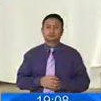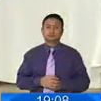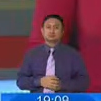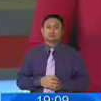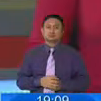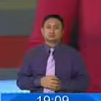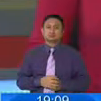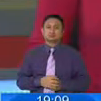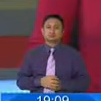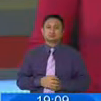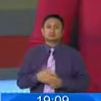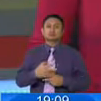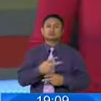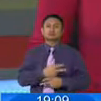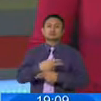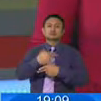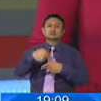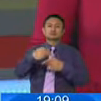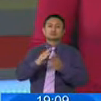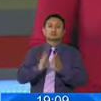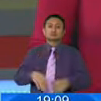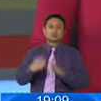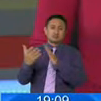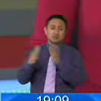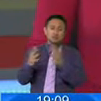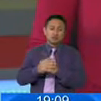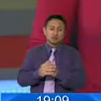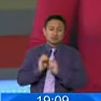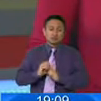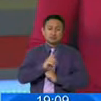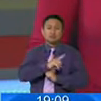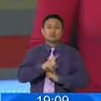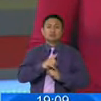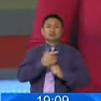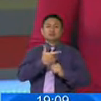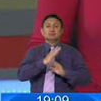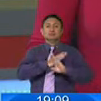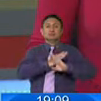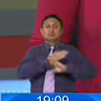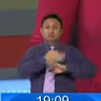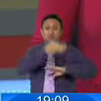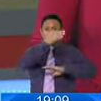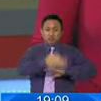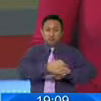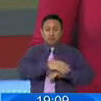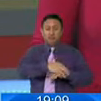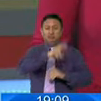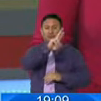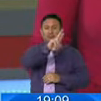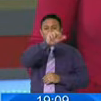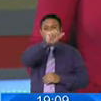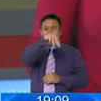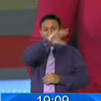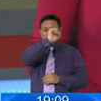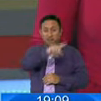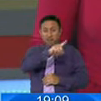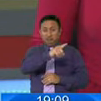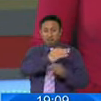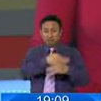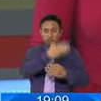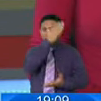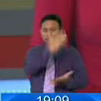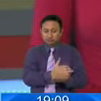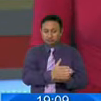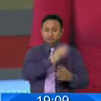Cadena. El Consejo de Participación Transitorio cesó en funciones al defensor de pueblo Ramiro Rivadeneira por desacato